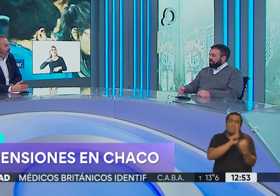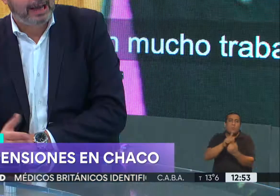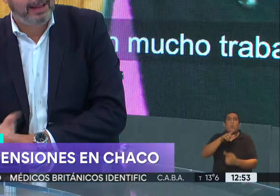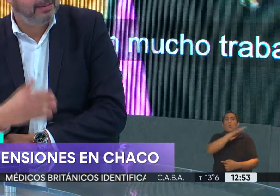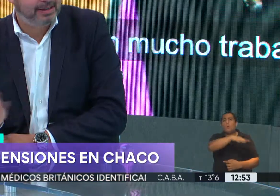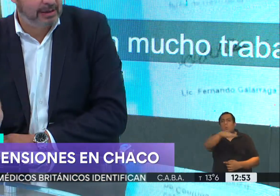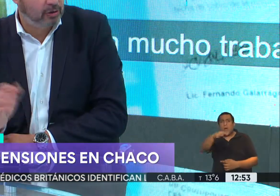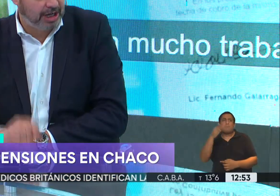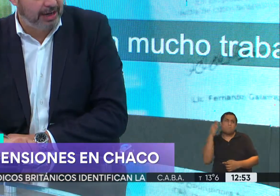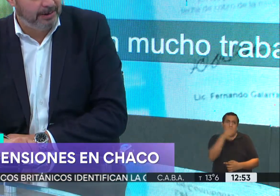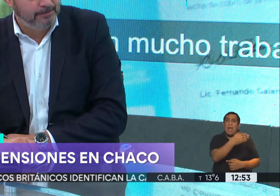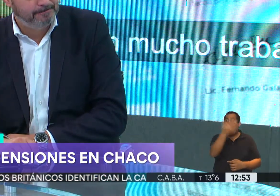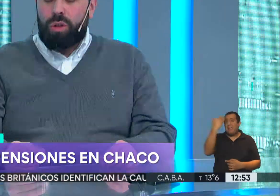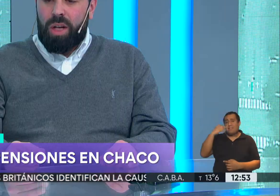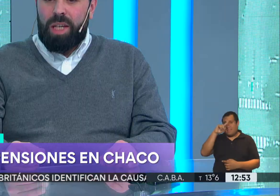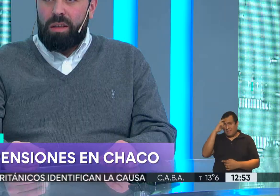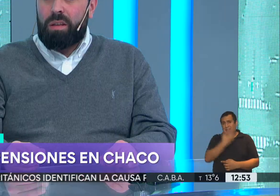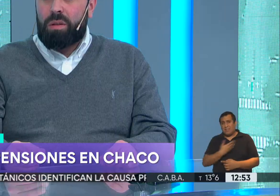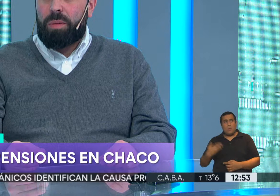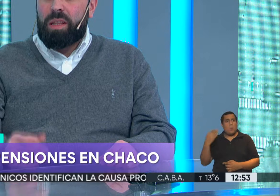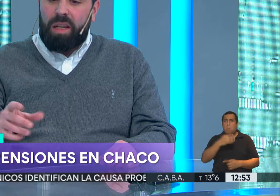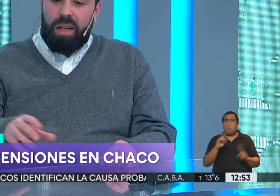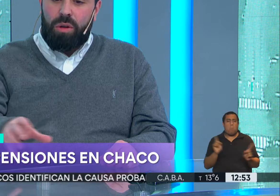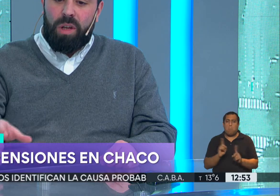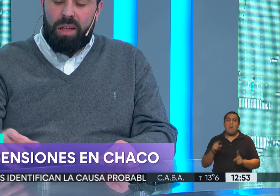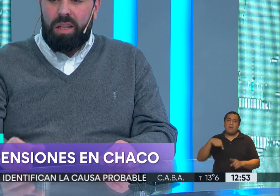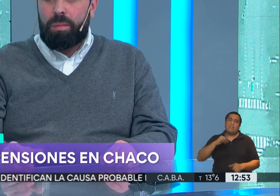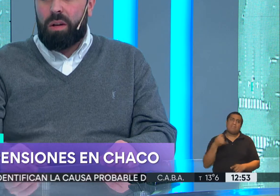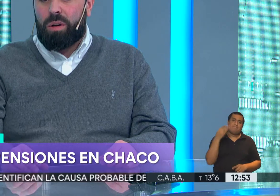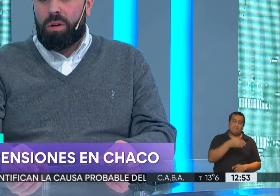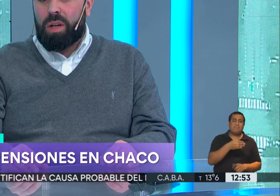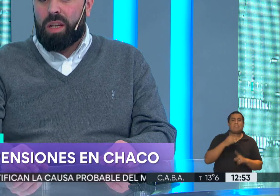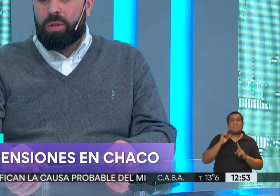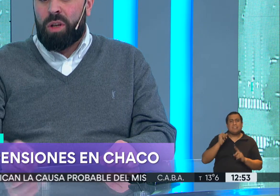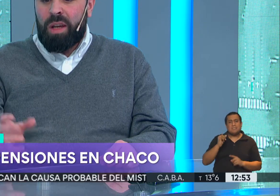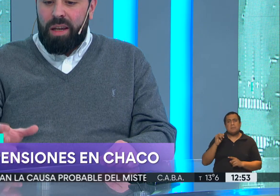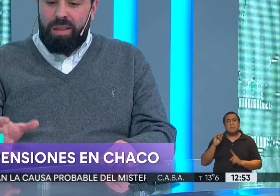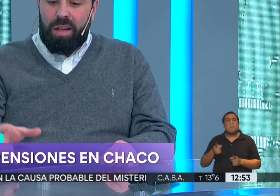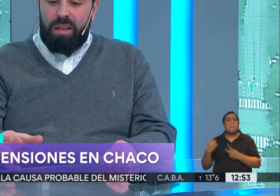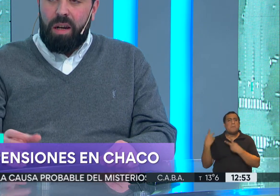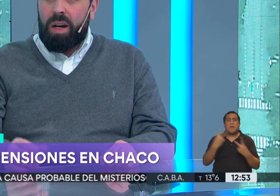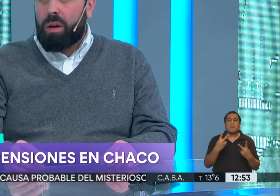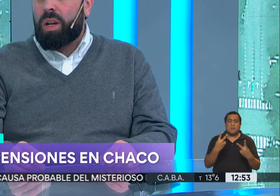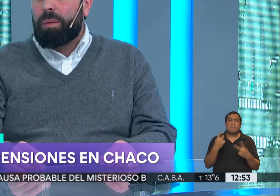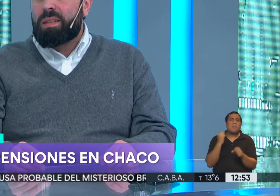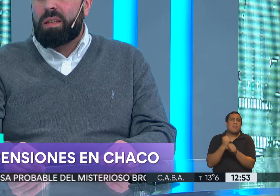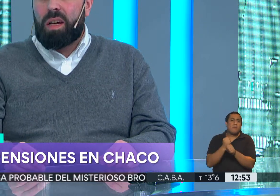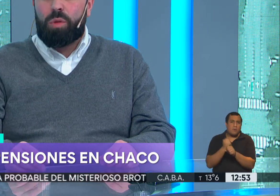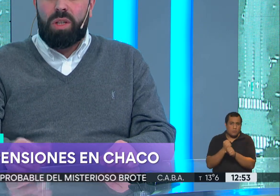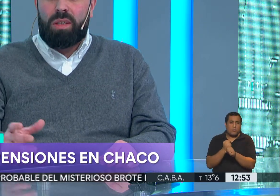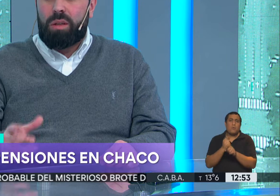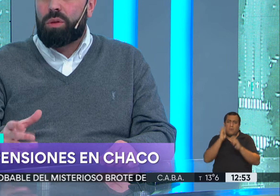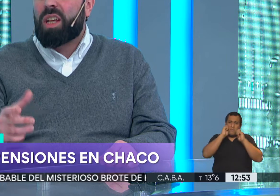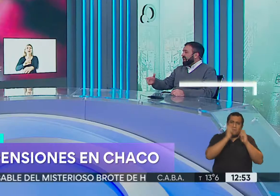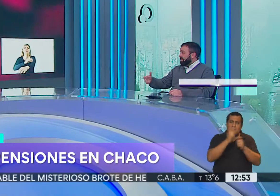donde antes el Estado no llegaba. Totalmente. Y en estos viajes además lo que tenemos es el trabajo y la visita